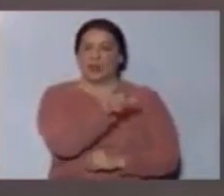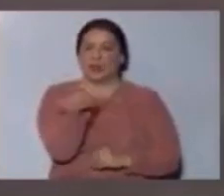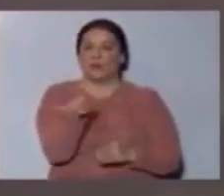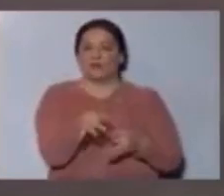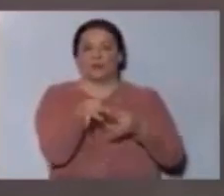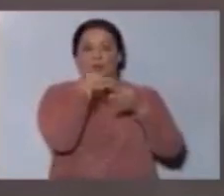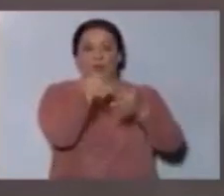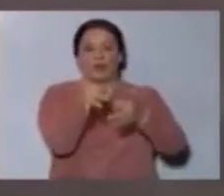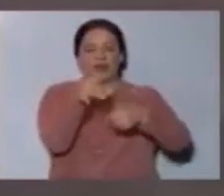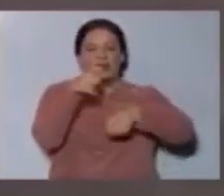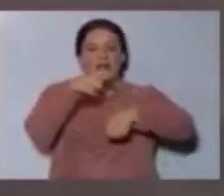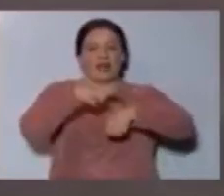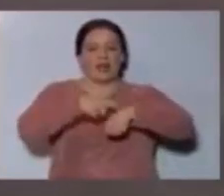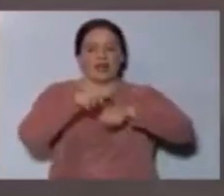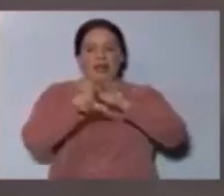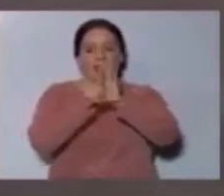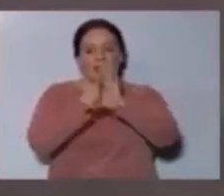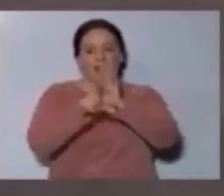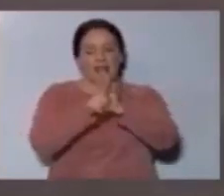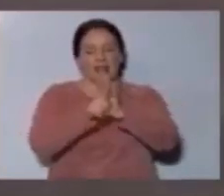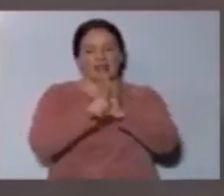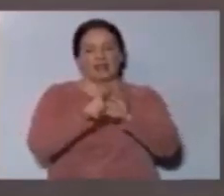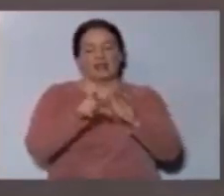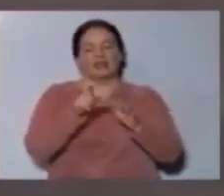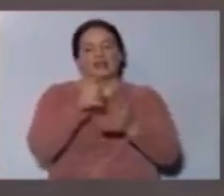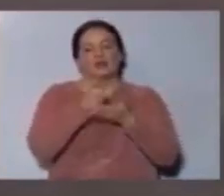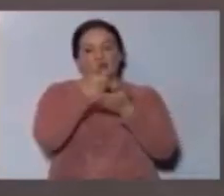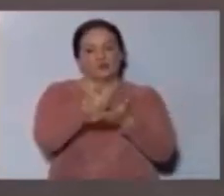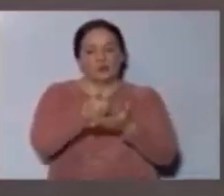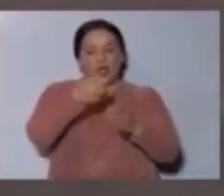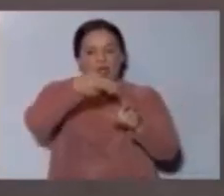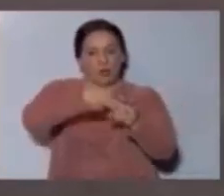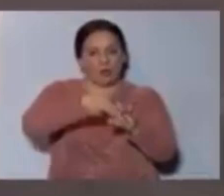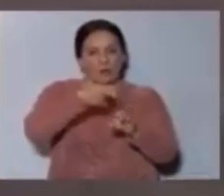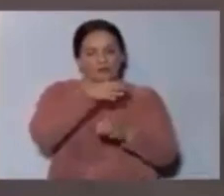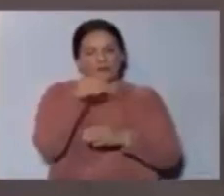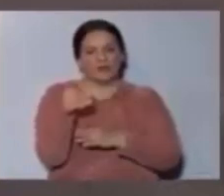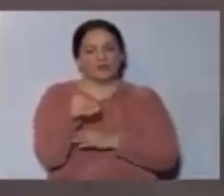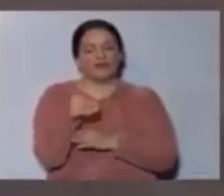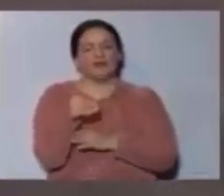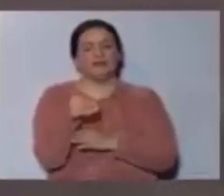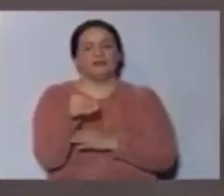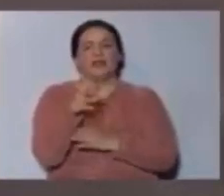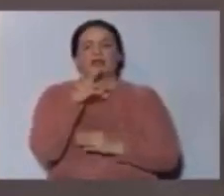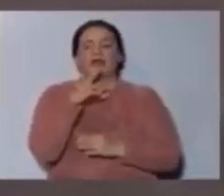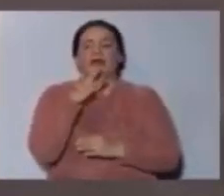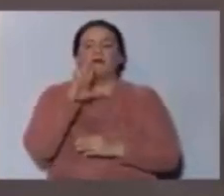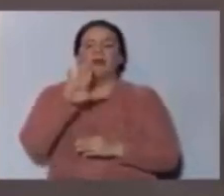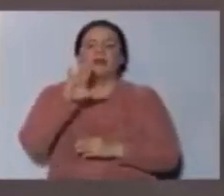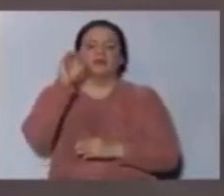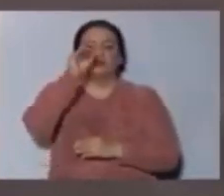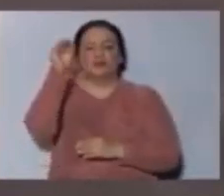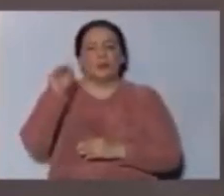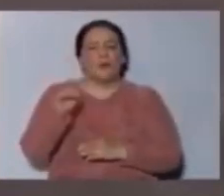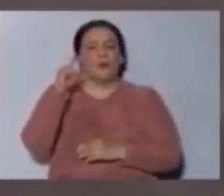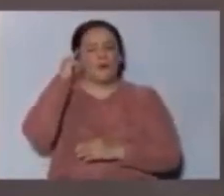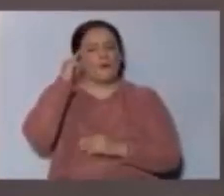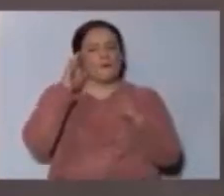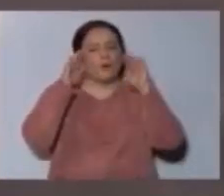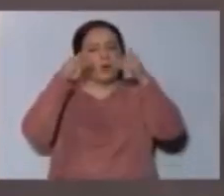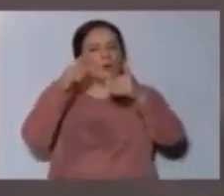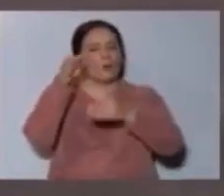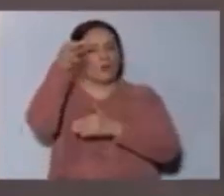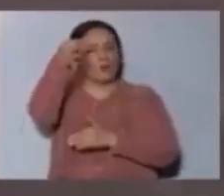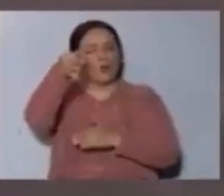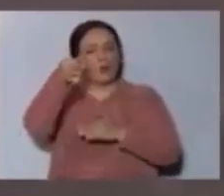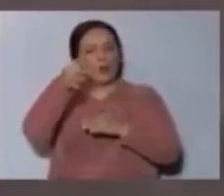la ley de subsidios al combustible o a los combustibles. Habla de sus estimaciones futuras con respecto al